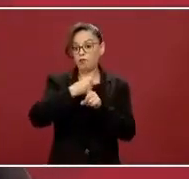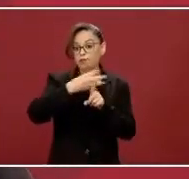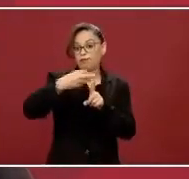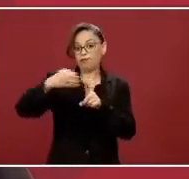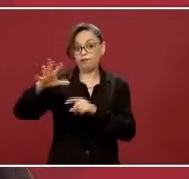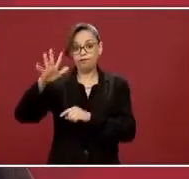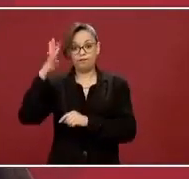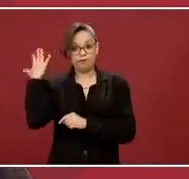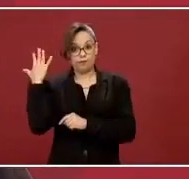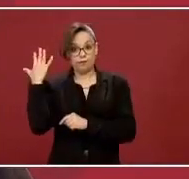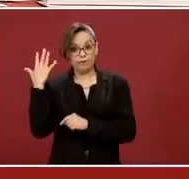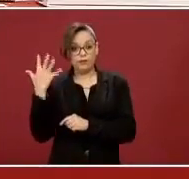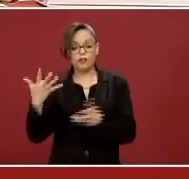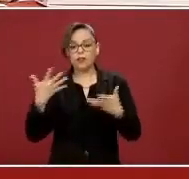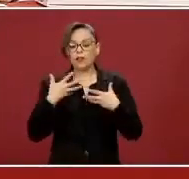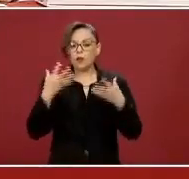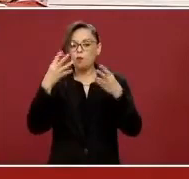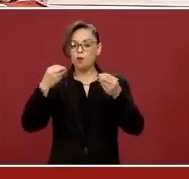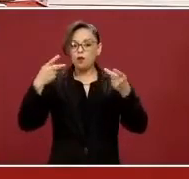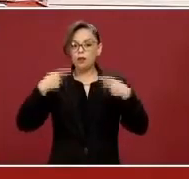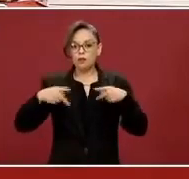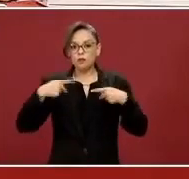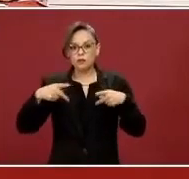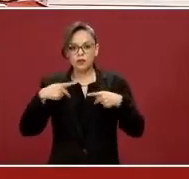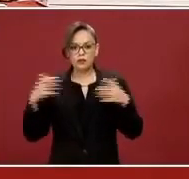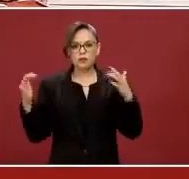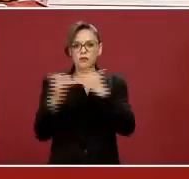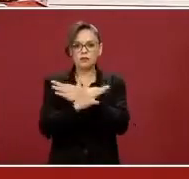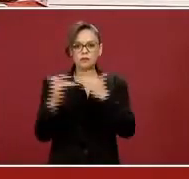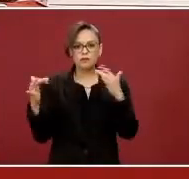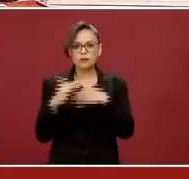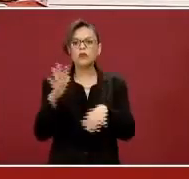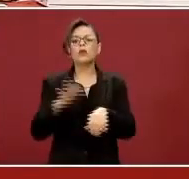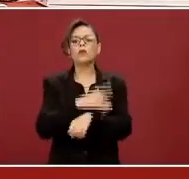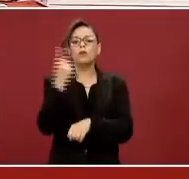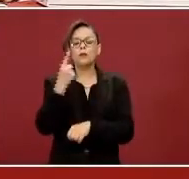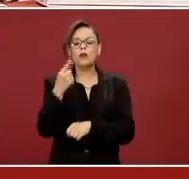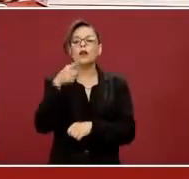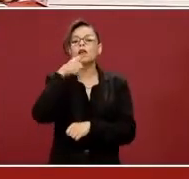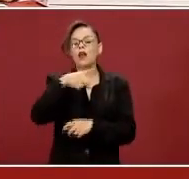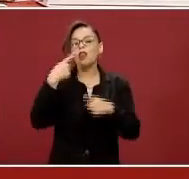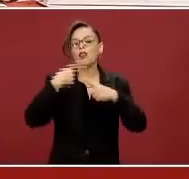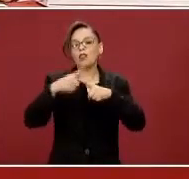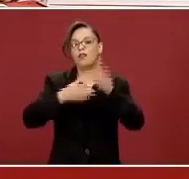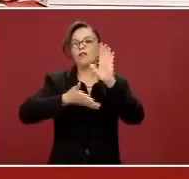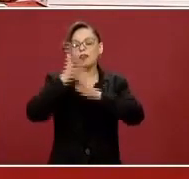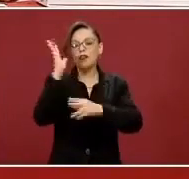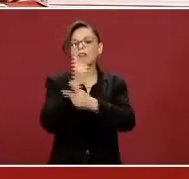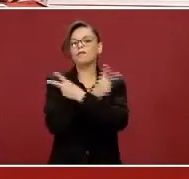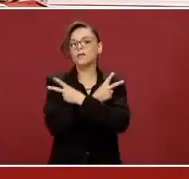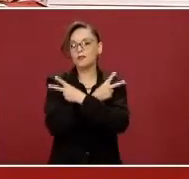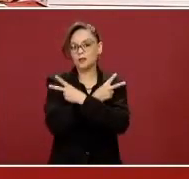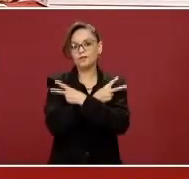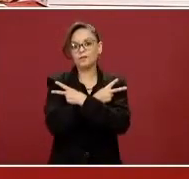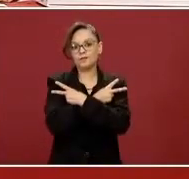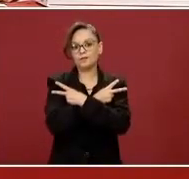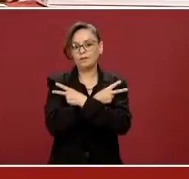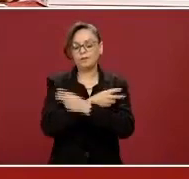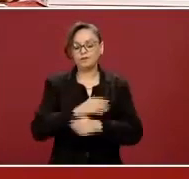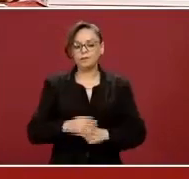personas por actividades de vacación. Hasta el momento, como dijimos,